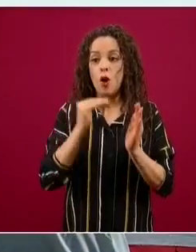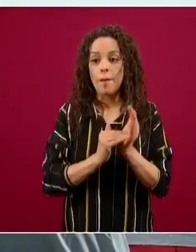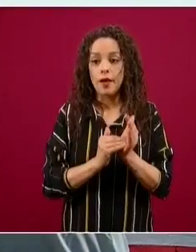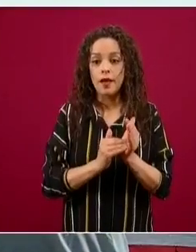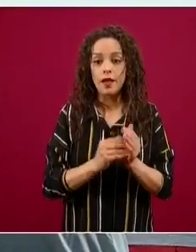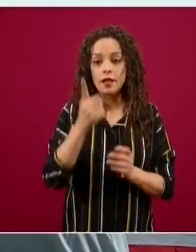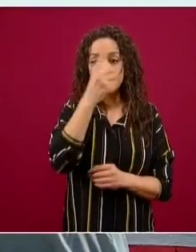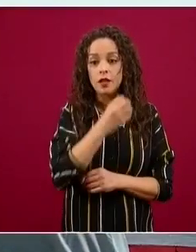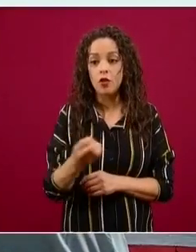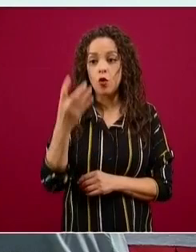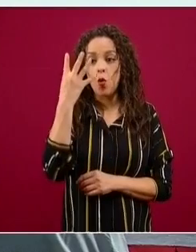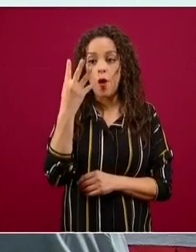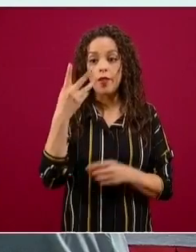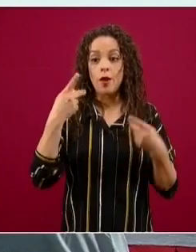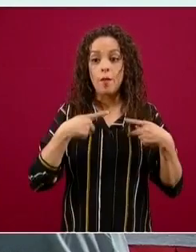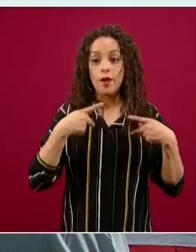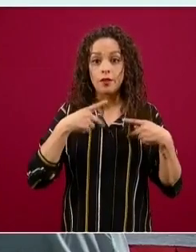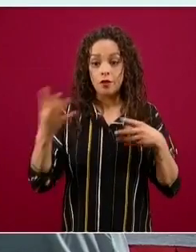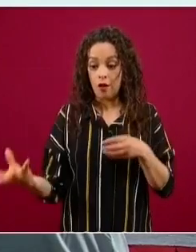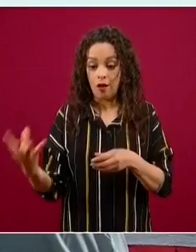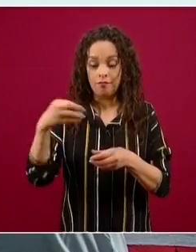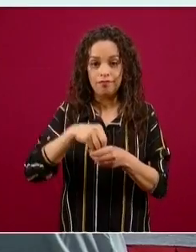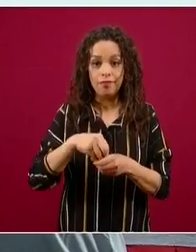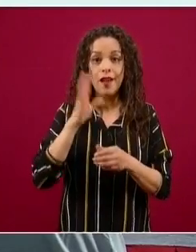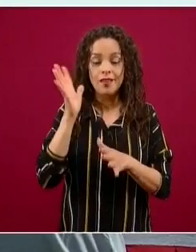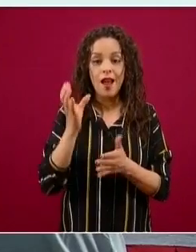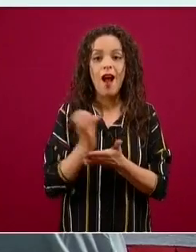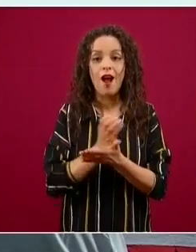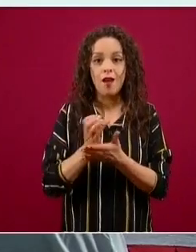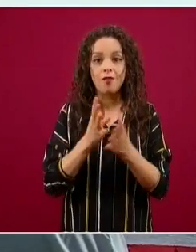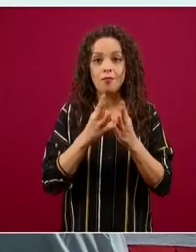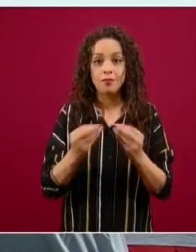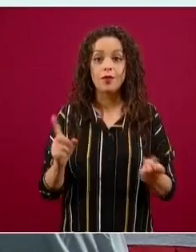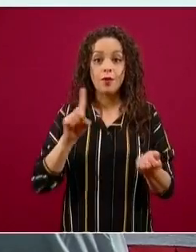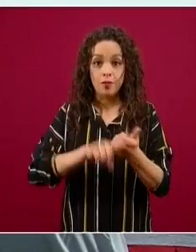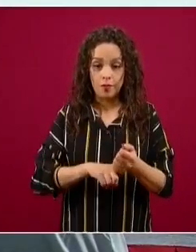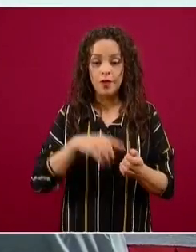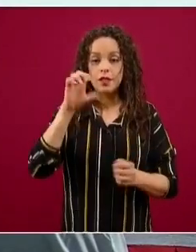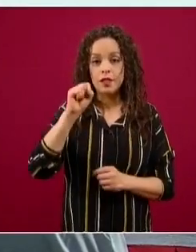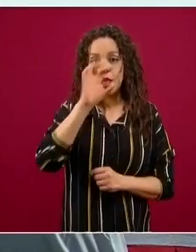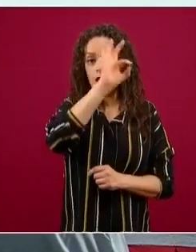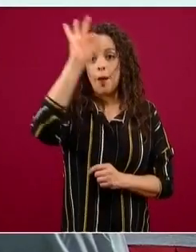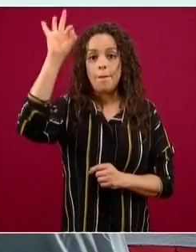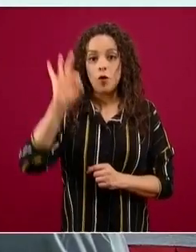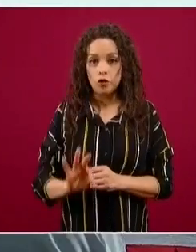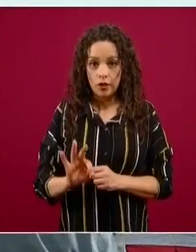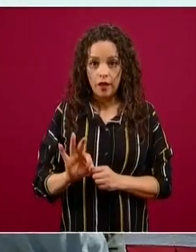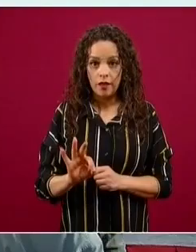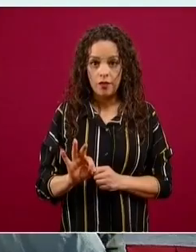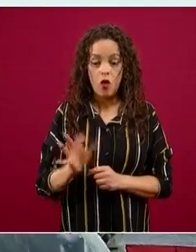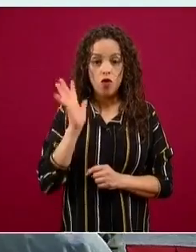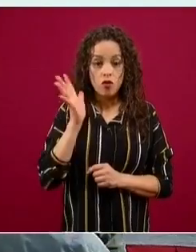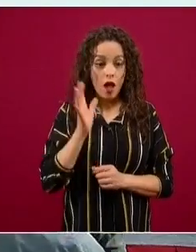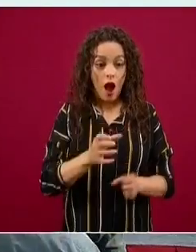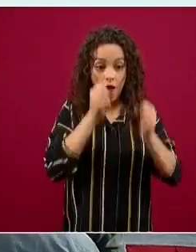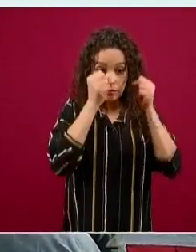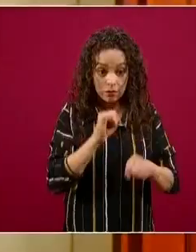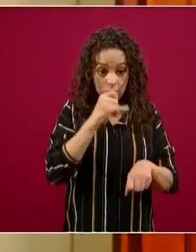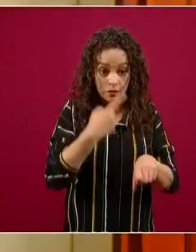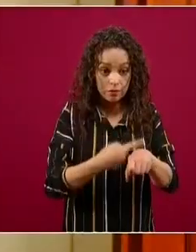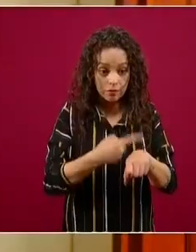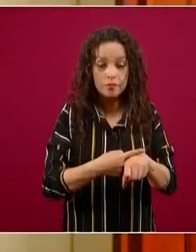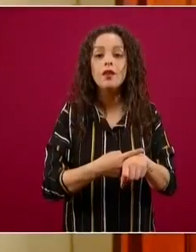que se han recuperado, representan el 60% de todos los casos confirmados, y vean